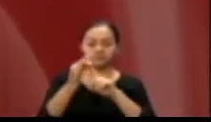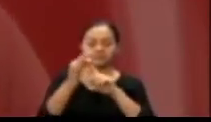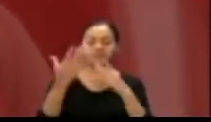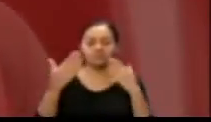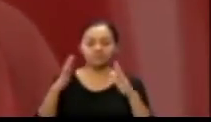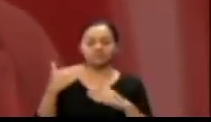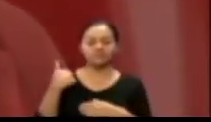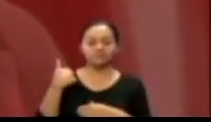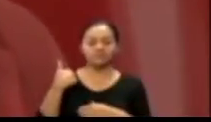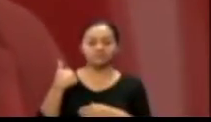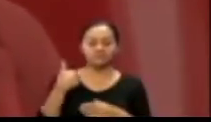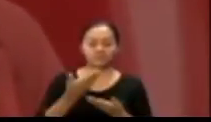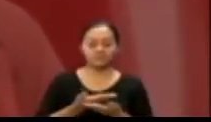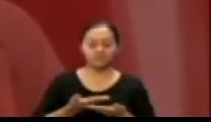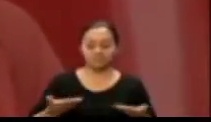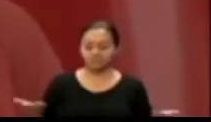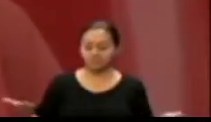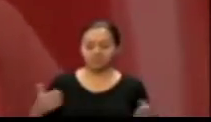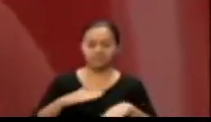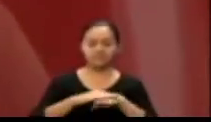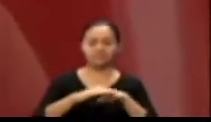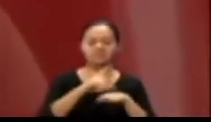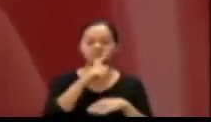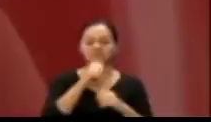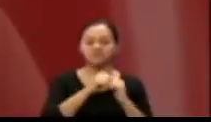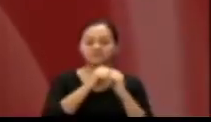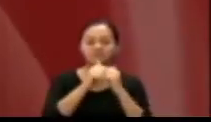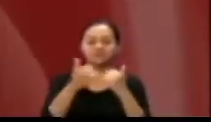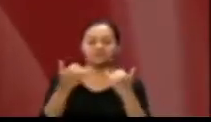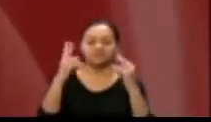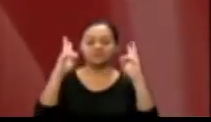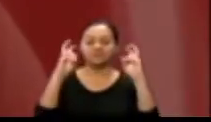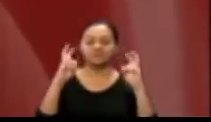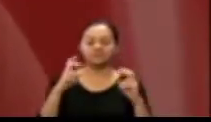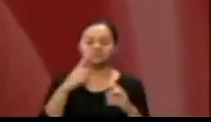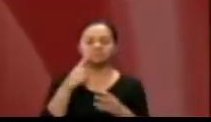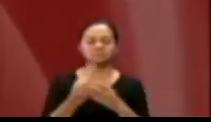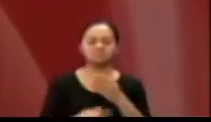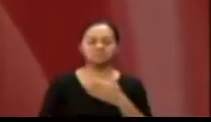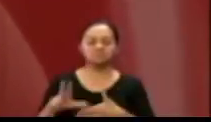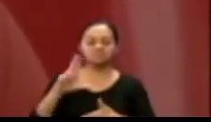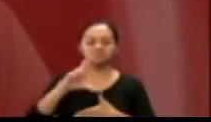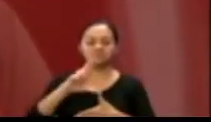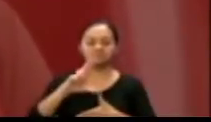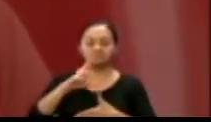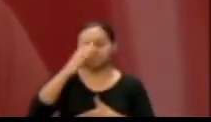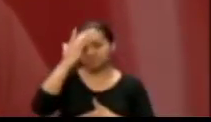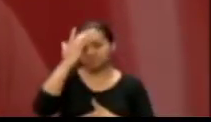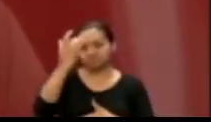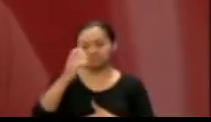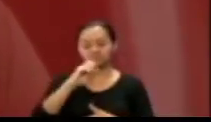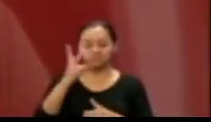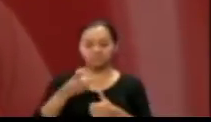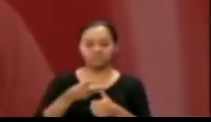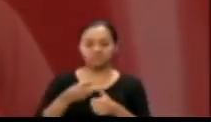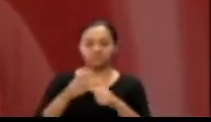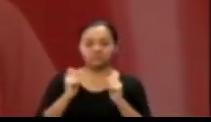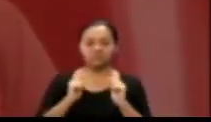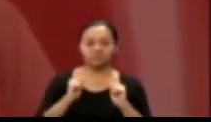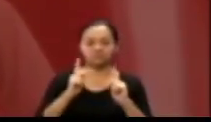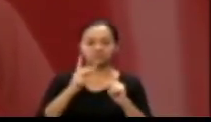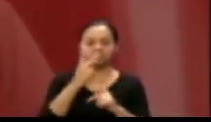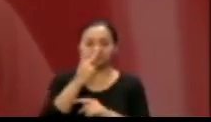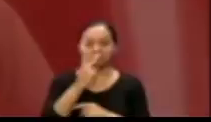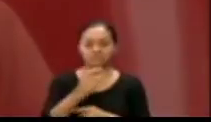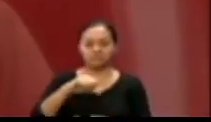ya tenemos en nuestro panel quien nos va a acompañar para hablar de todo este tema, de qué es este encuentro latinoamericano, porque es por segunda ocasión que Ecuador